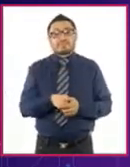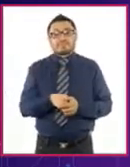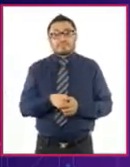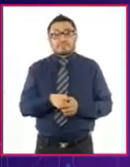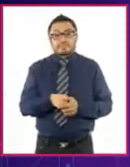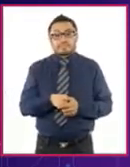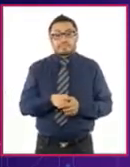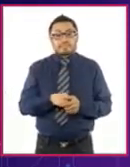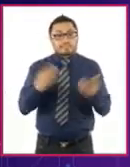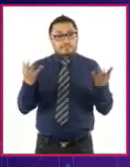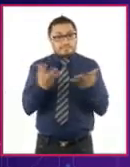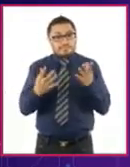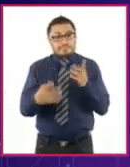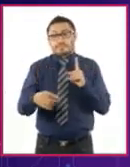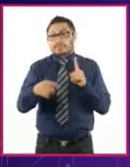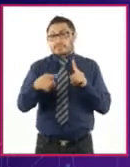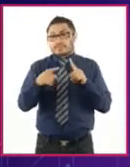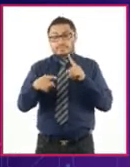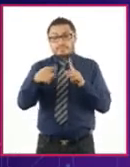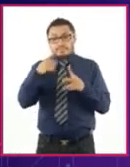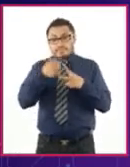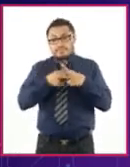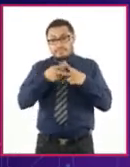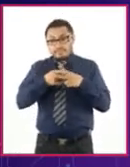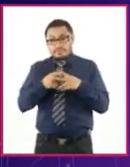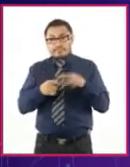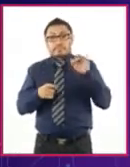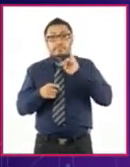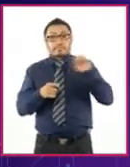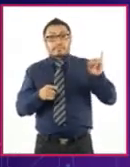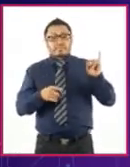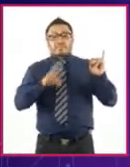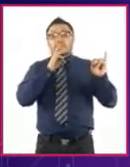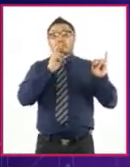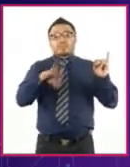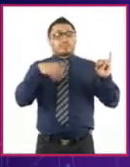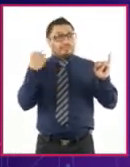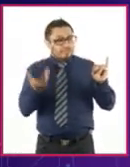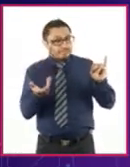Al realizar la operación en el miembro izquierdo, resulta que